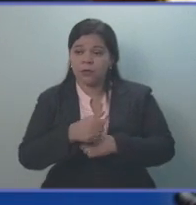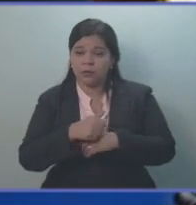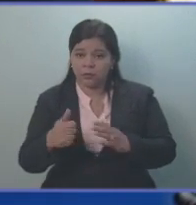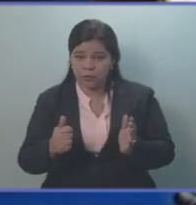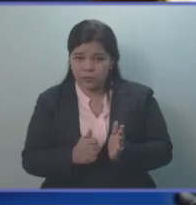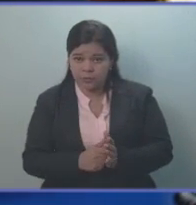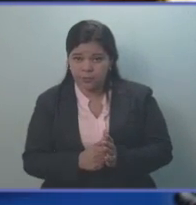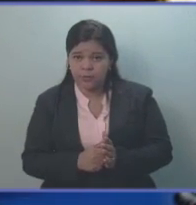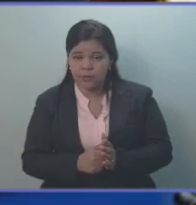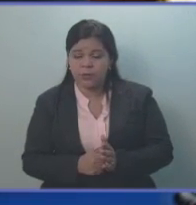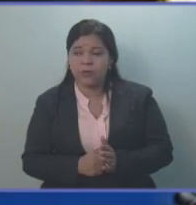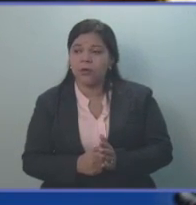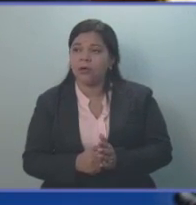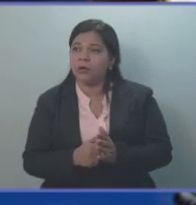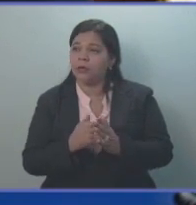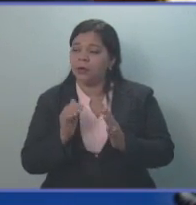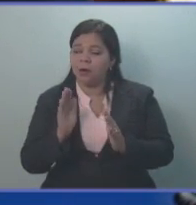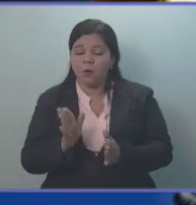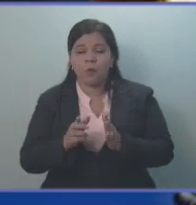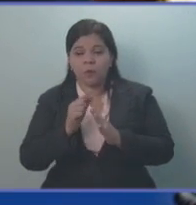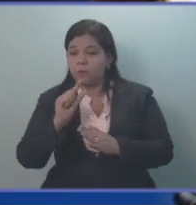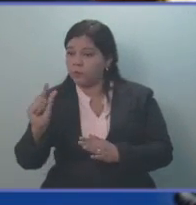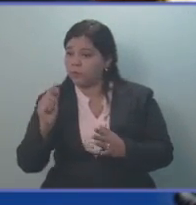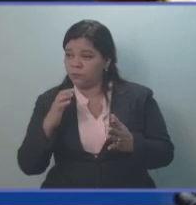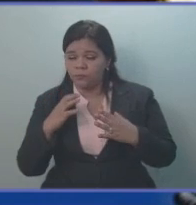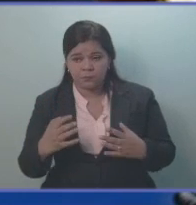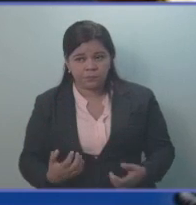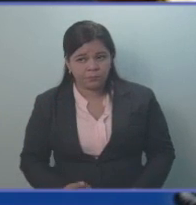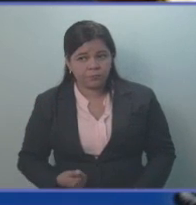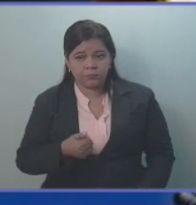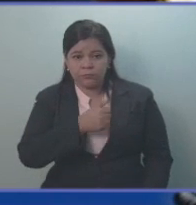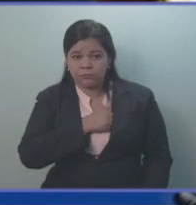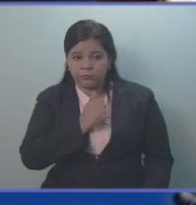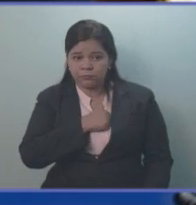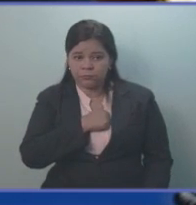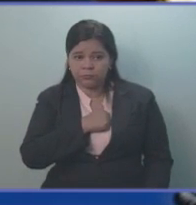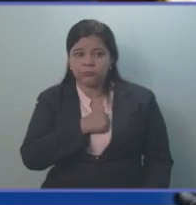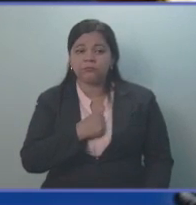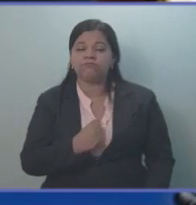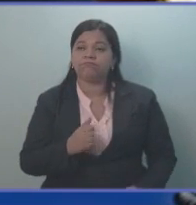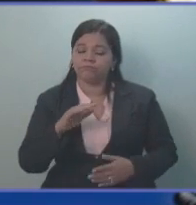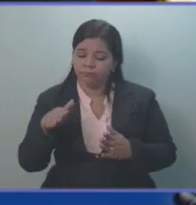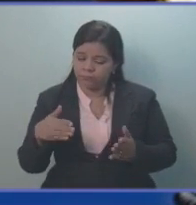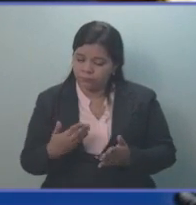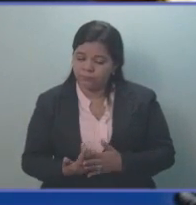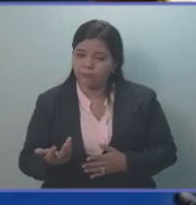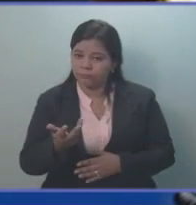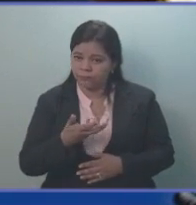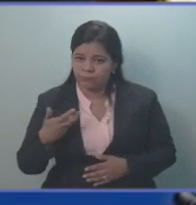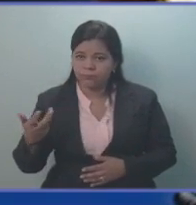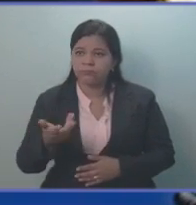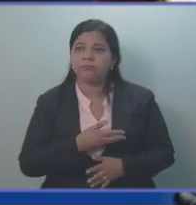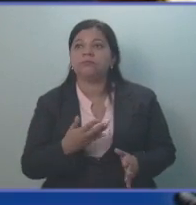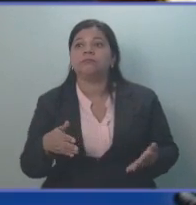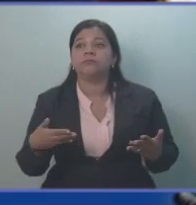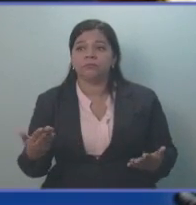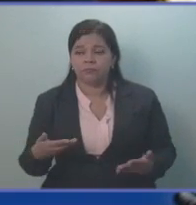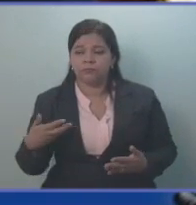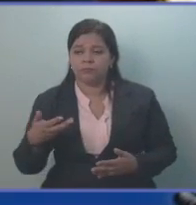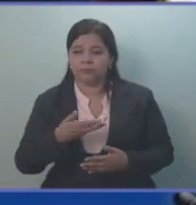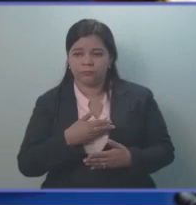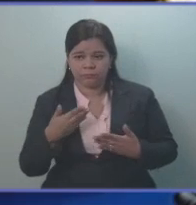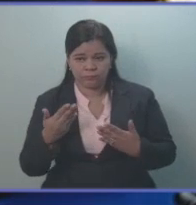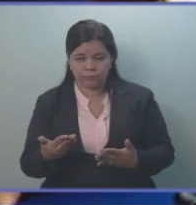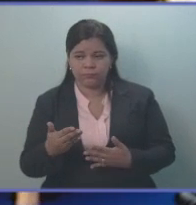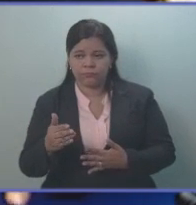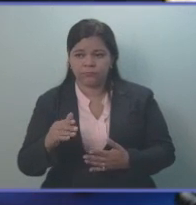asamblea, ni de un ente del Estado. Es la responsabilidad de todos y todas, porque hemos contribuido a dañar